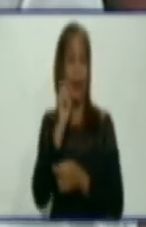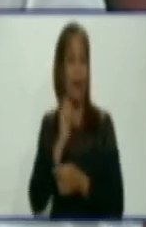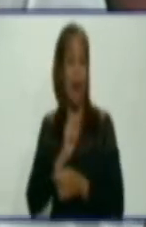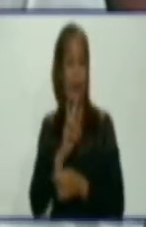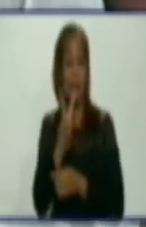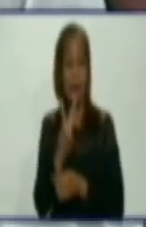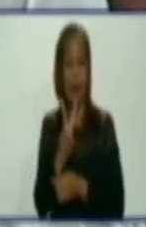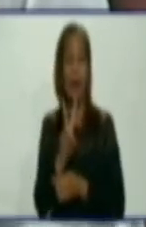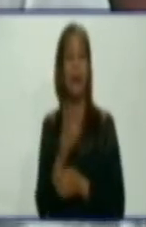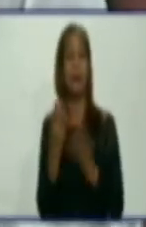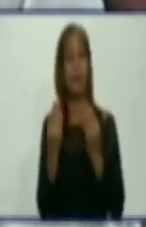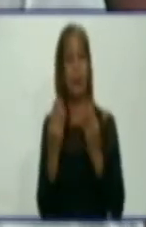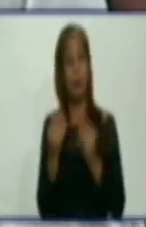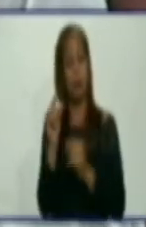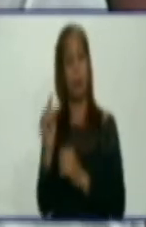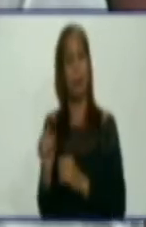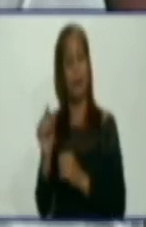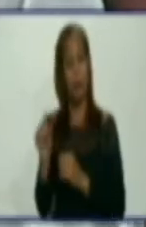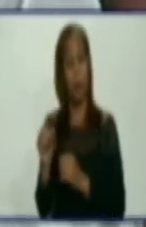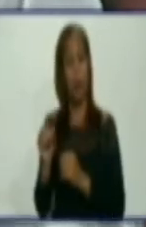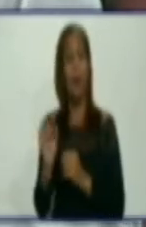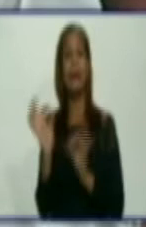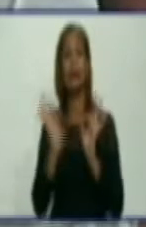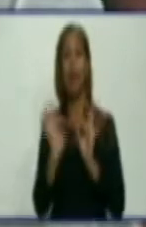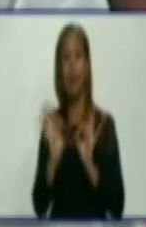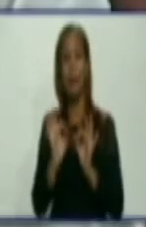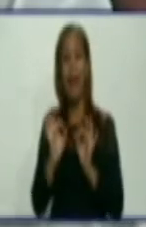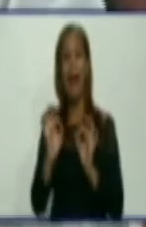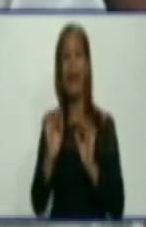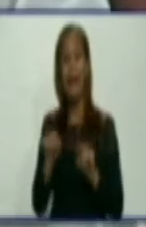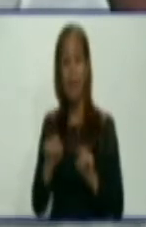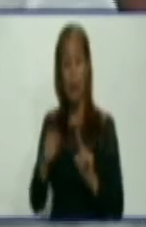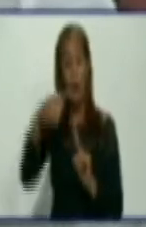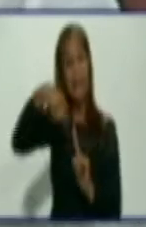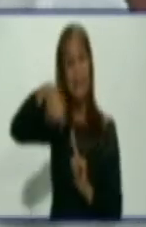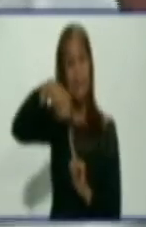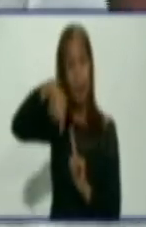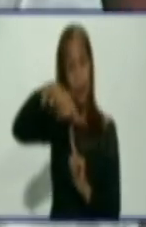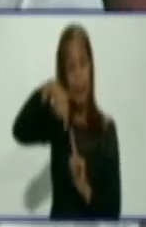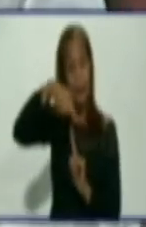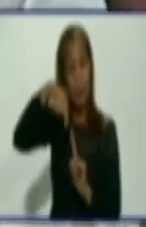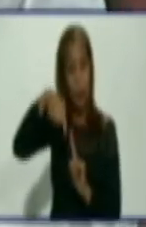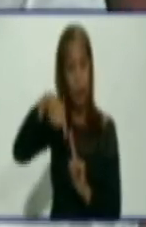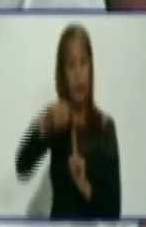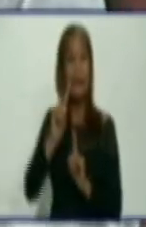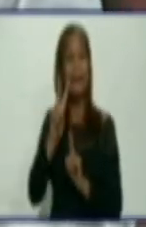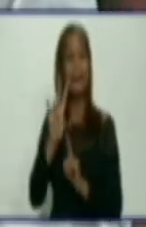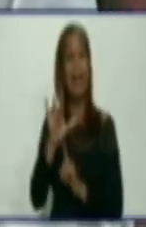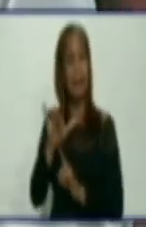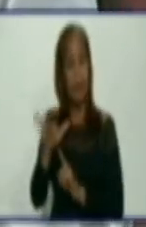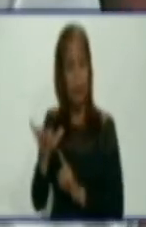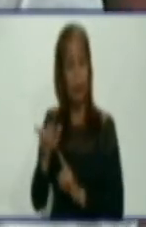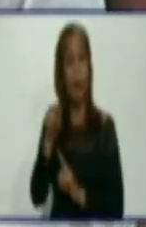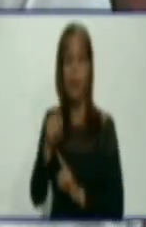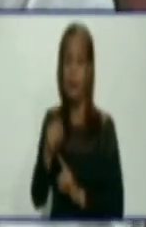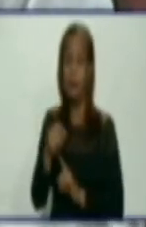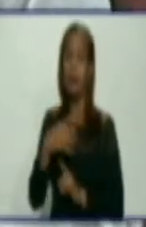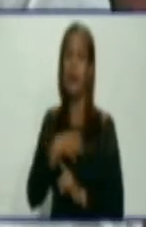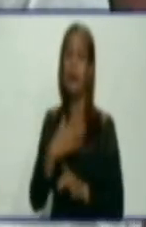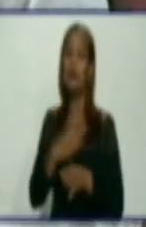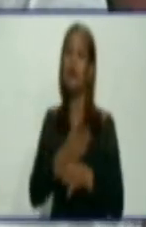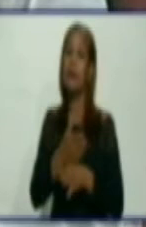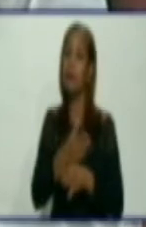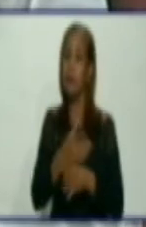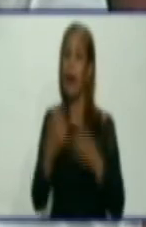ocurriendo, quiere decir que la circulación del virus tiene una fortaleza. Es importante la circulación y la virulencia, que es como se